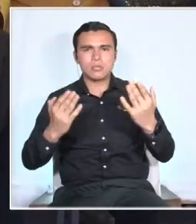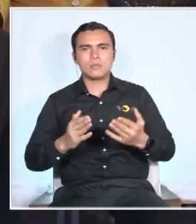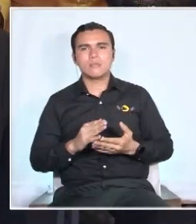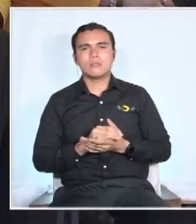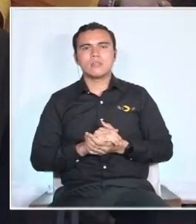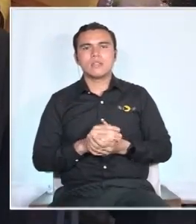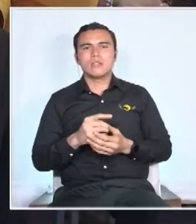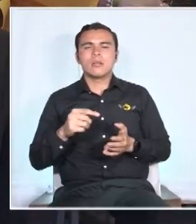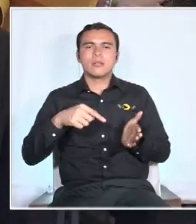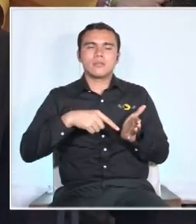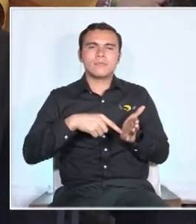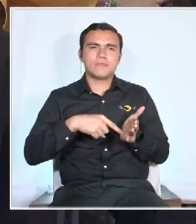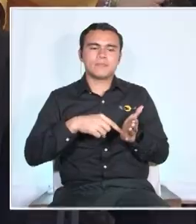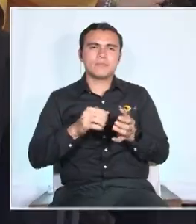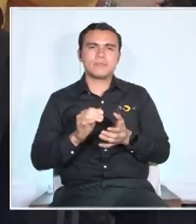Esta